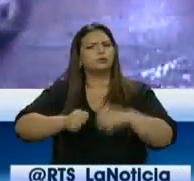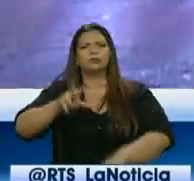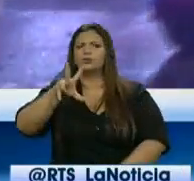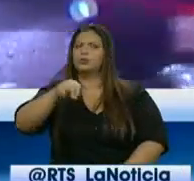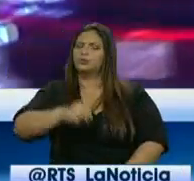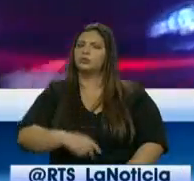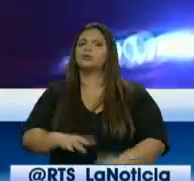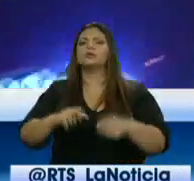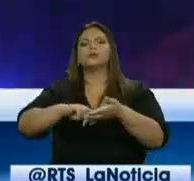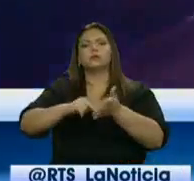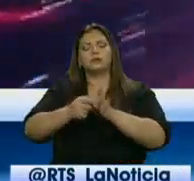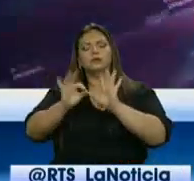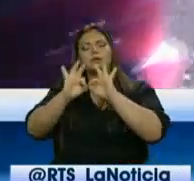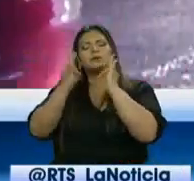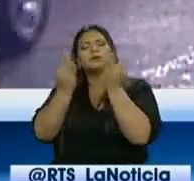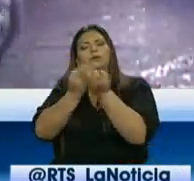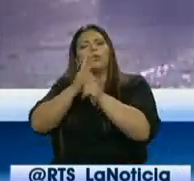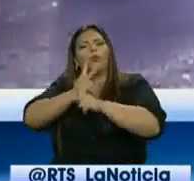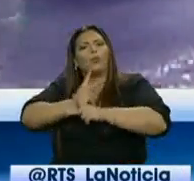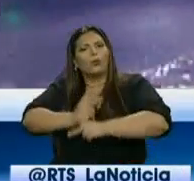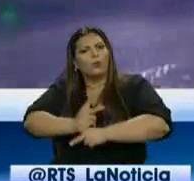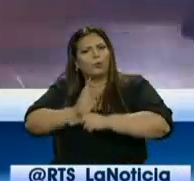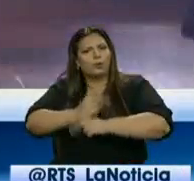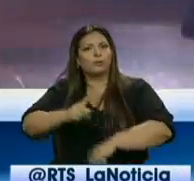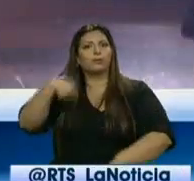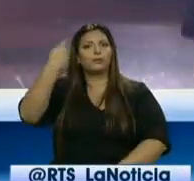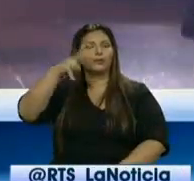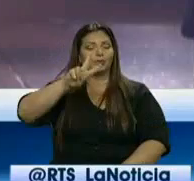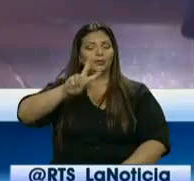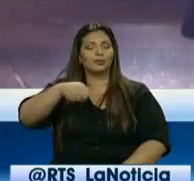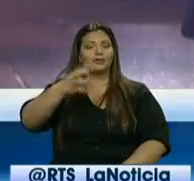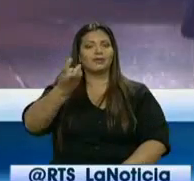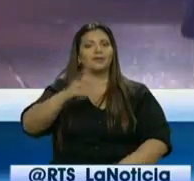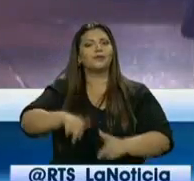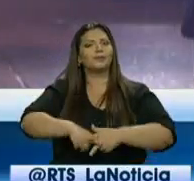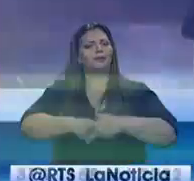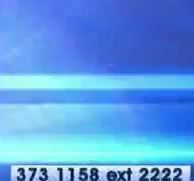el 2016 con salud y bienestar. Informó Lorena Vaque.